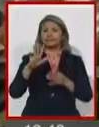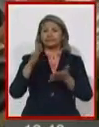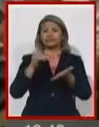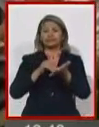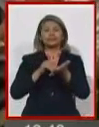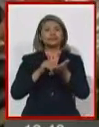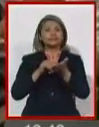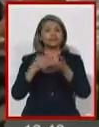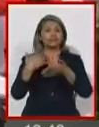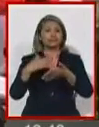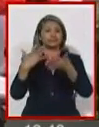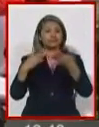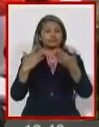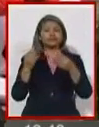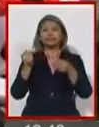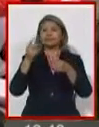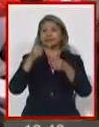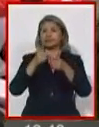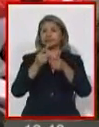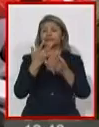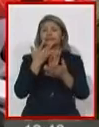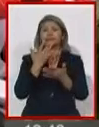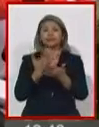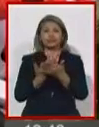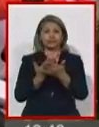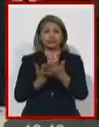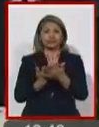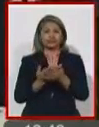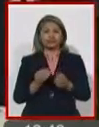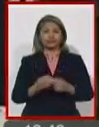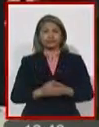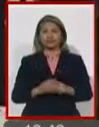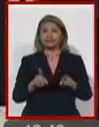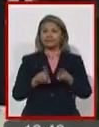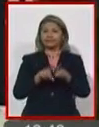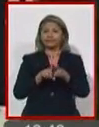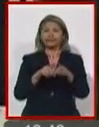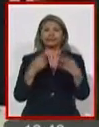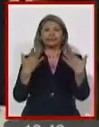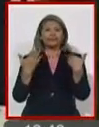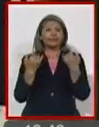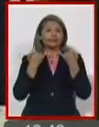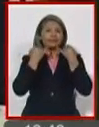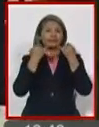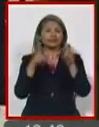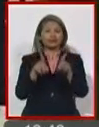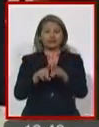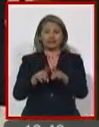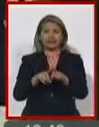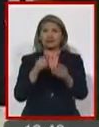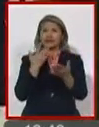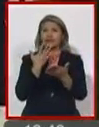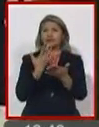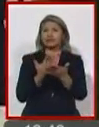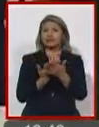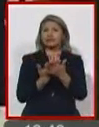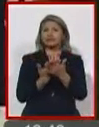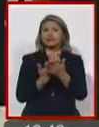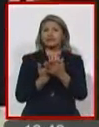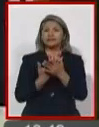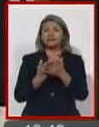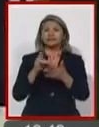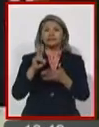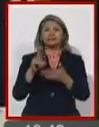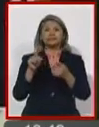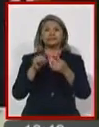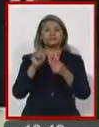25.000 alumnos inscritos que van a participar en esta prueba de suficiencia académica. Por otro lado, quiero anunciarles de que la prueba de suficiencia académica